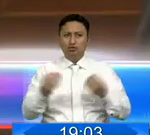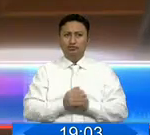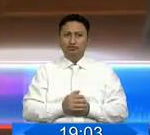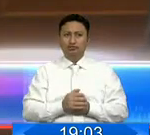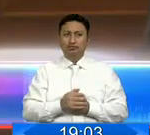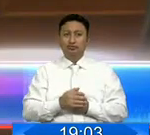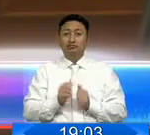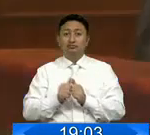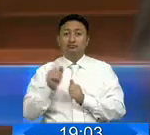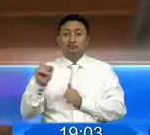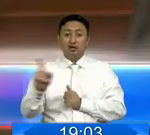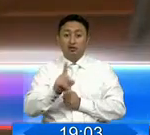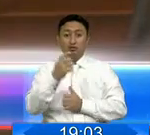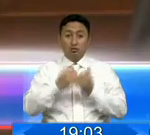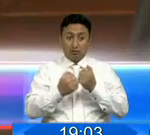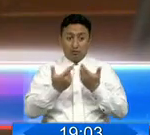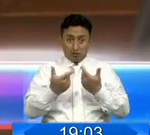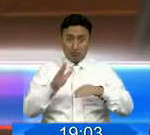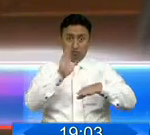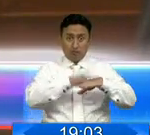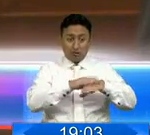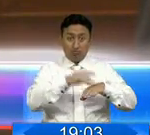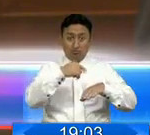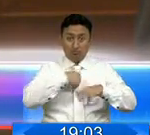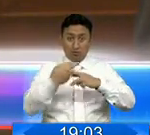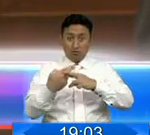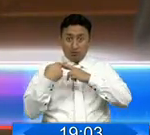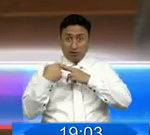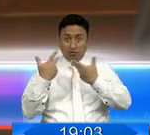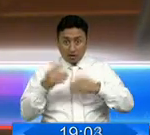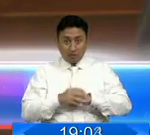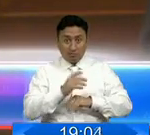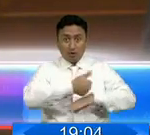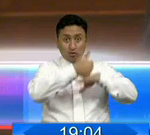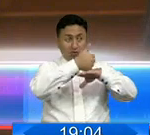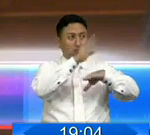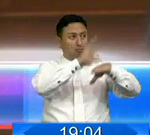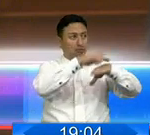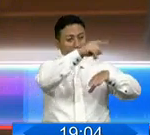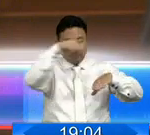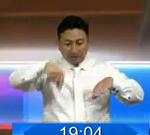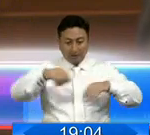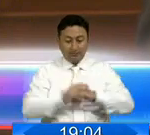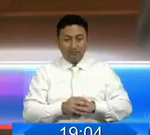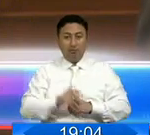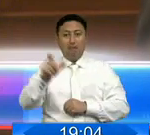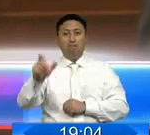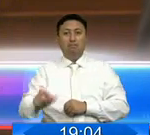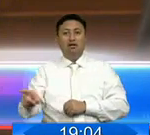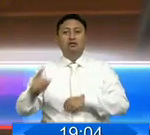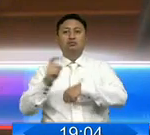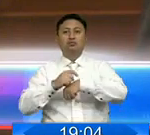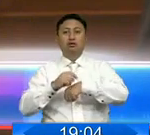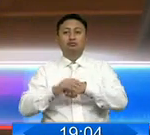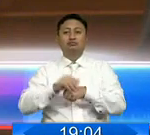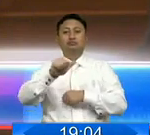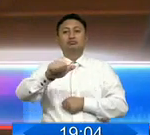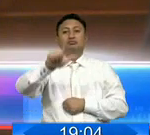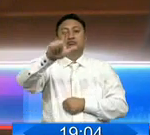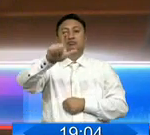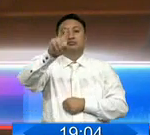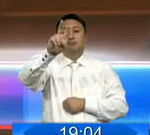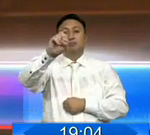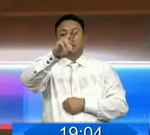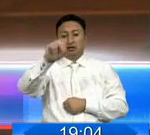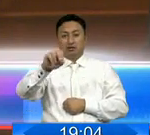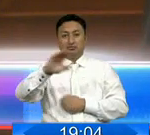Reportando cada uno de los problemas, de acuerdo a mis competencias y en el caso específico del usuario Alvarado, se aplicaron